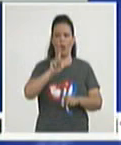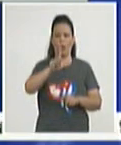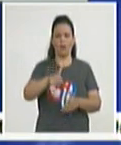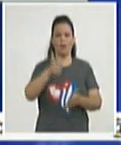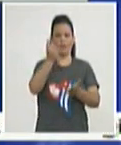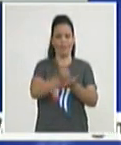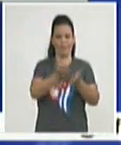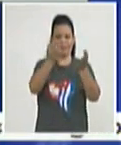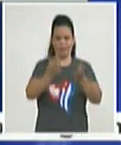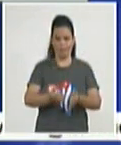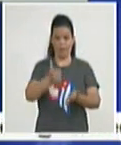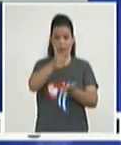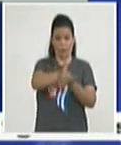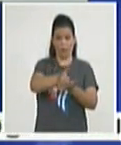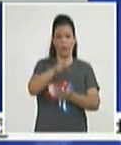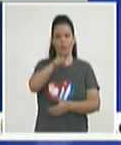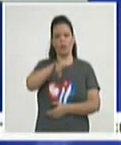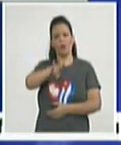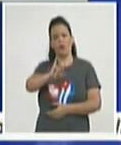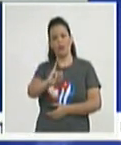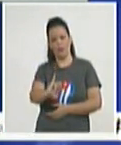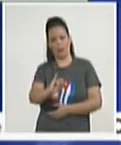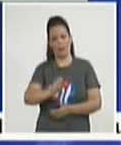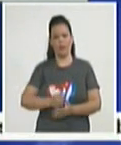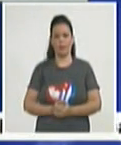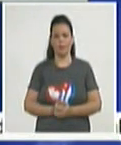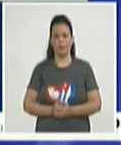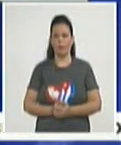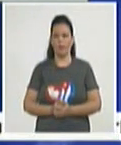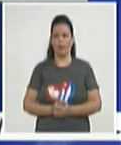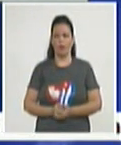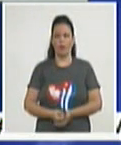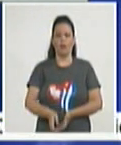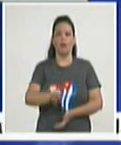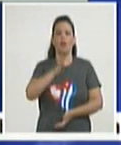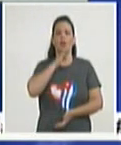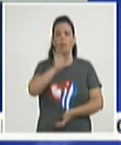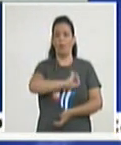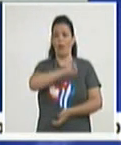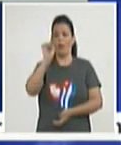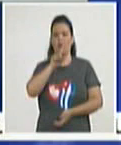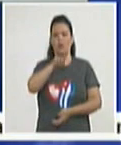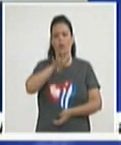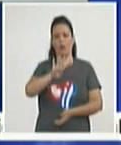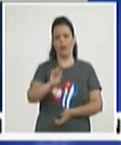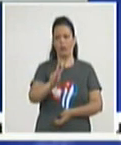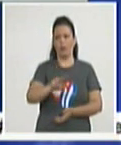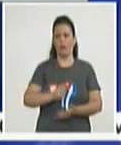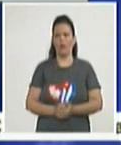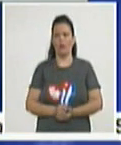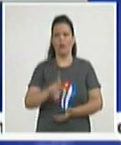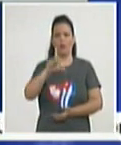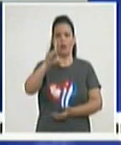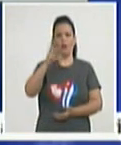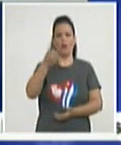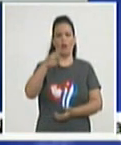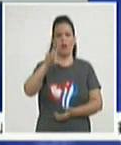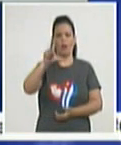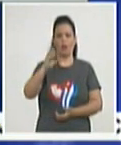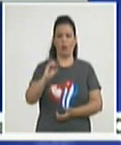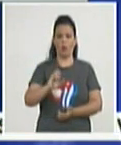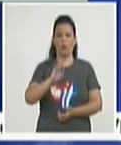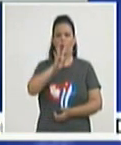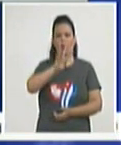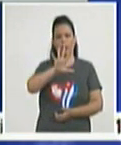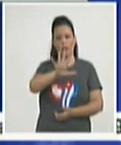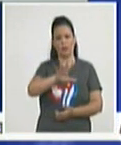196 casos positivos, Báguano 142, Cacocún 135, Sagua de